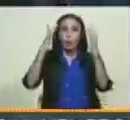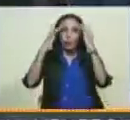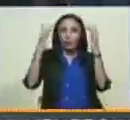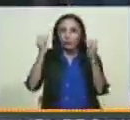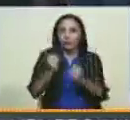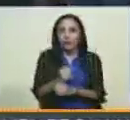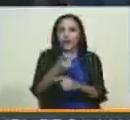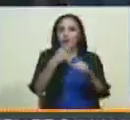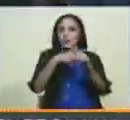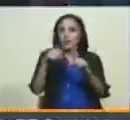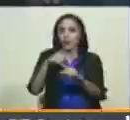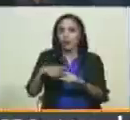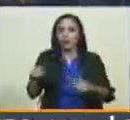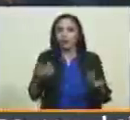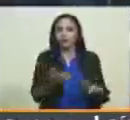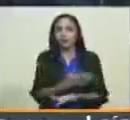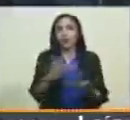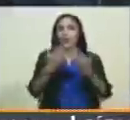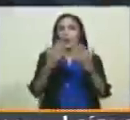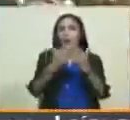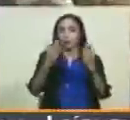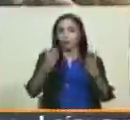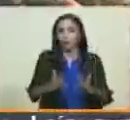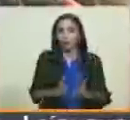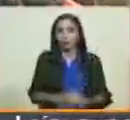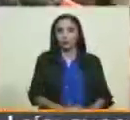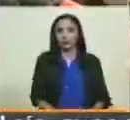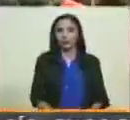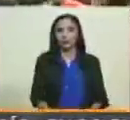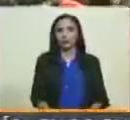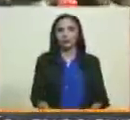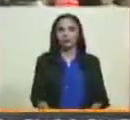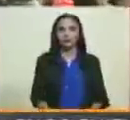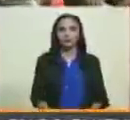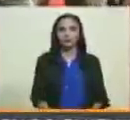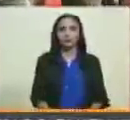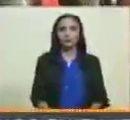profesionales, a los estudiantes.